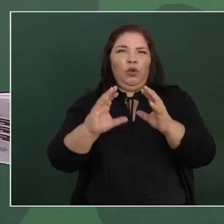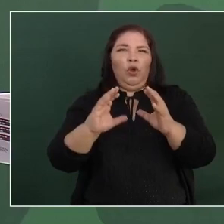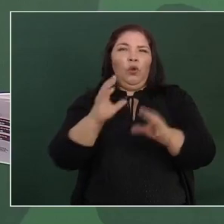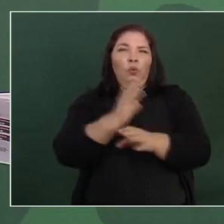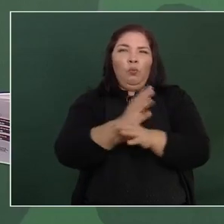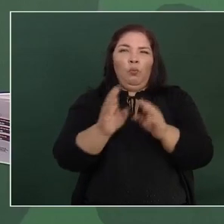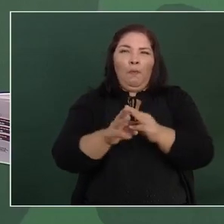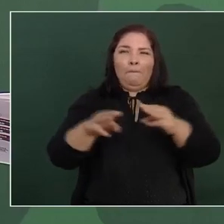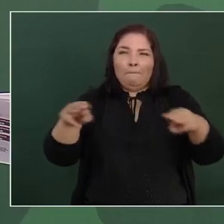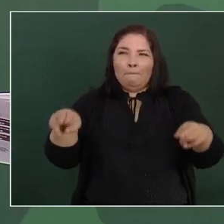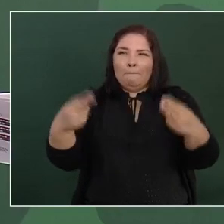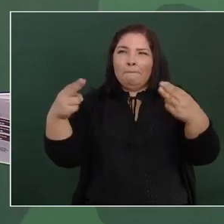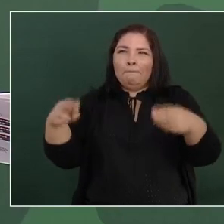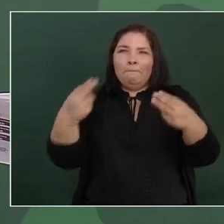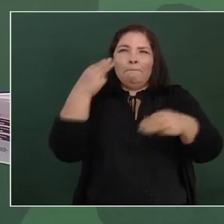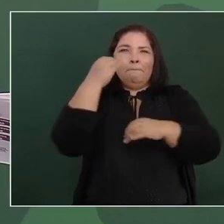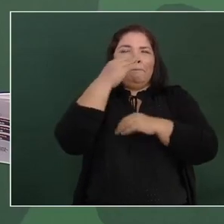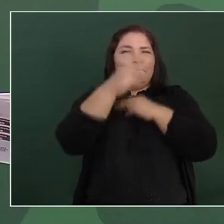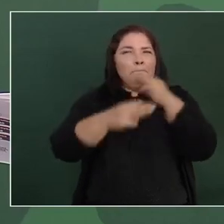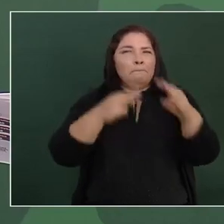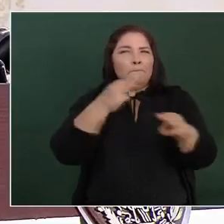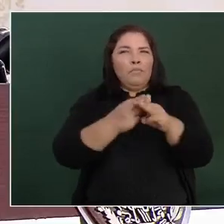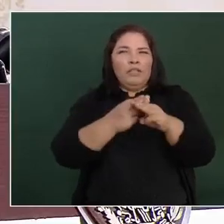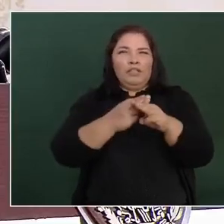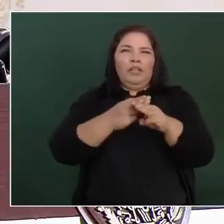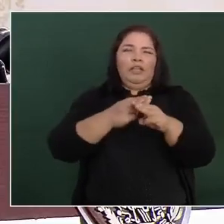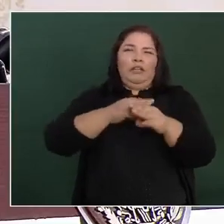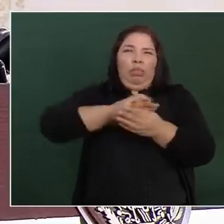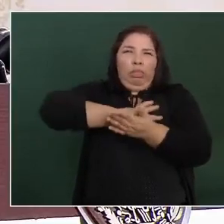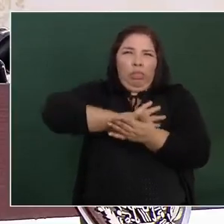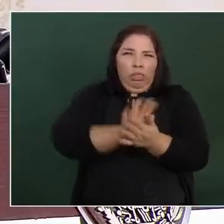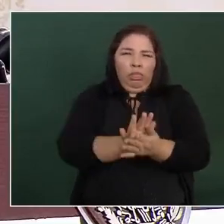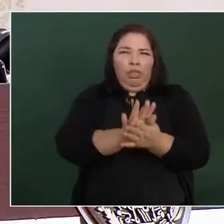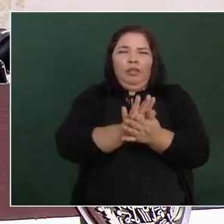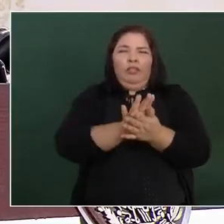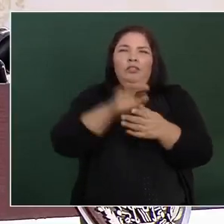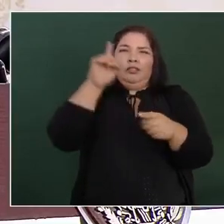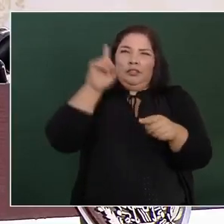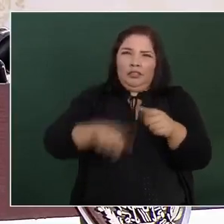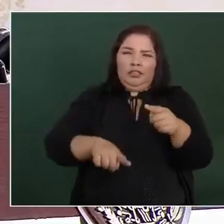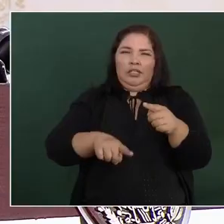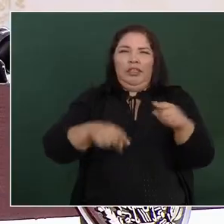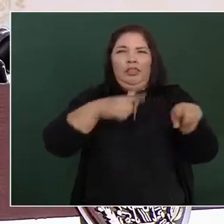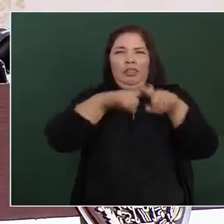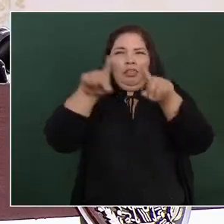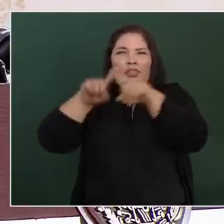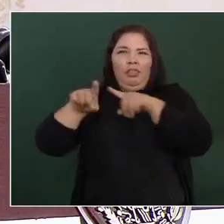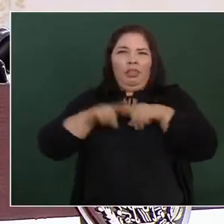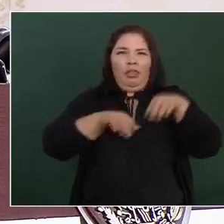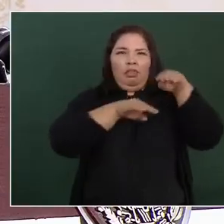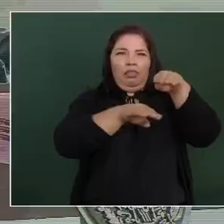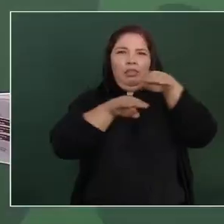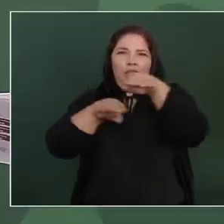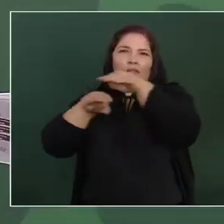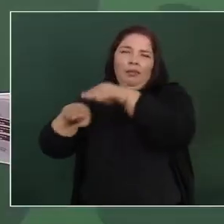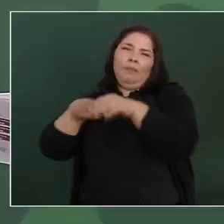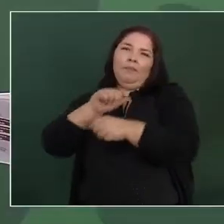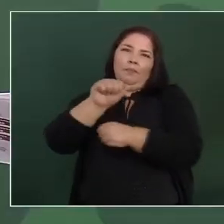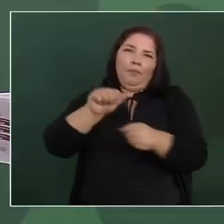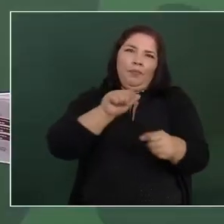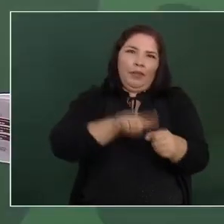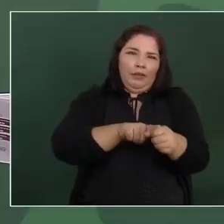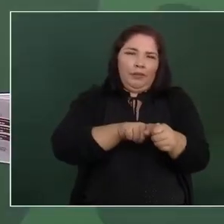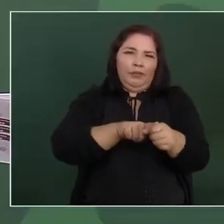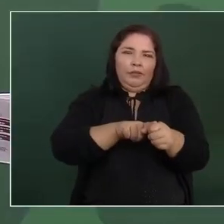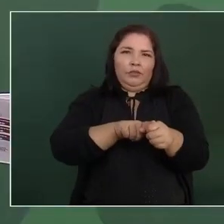comercio internacional se puedan dañar o se puedan poner en riesgo algunas de supervivencia, riesgo de supervivencia, algunas